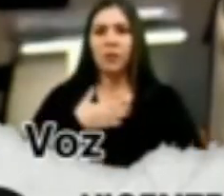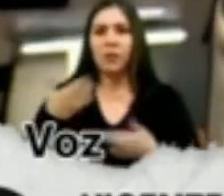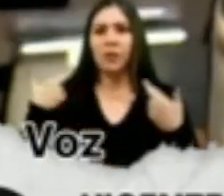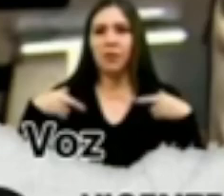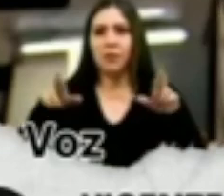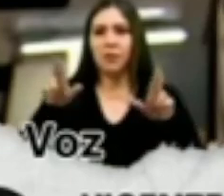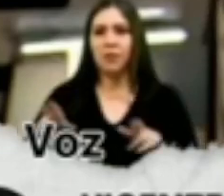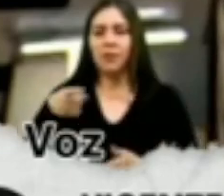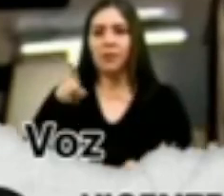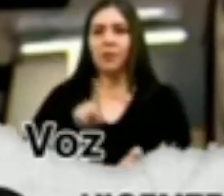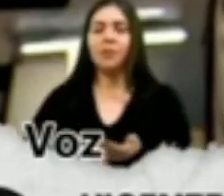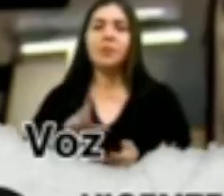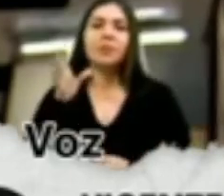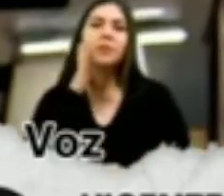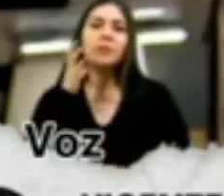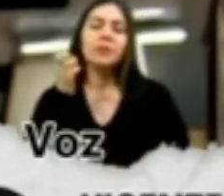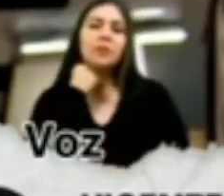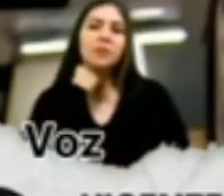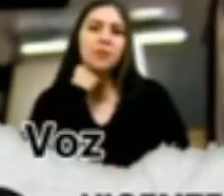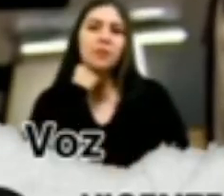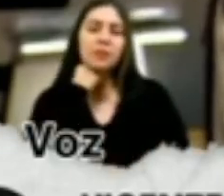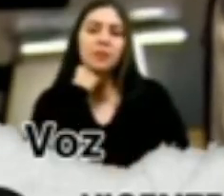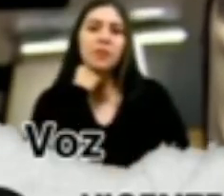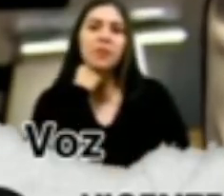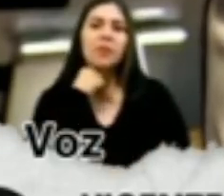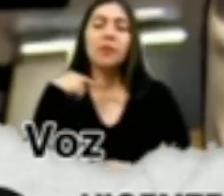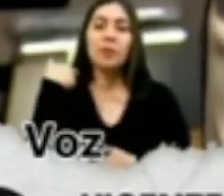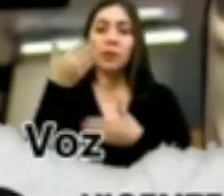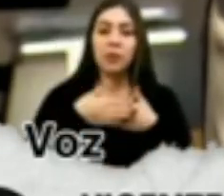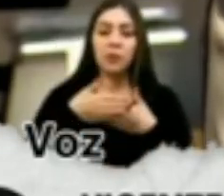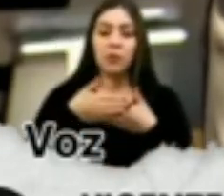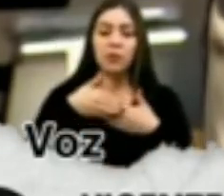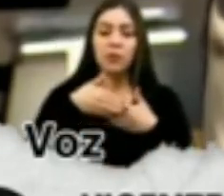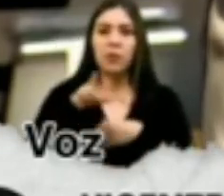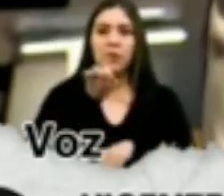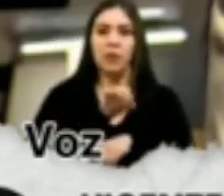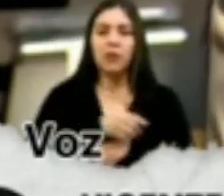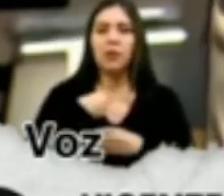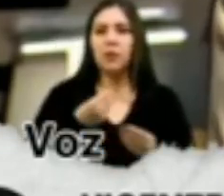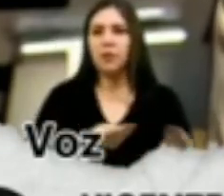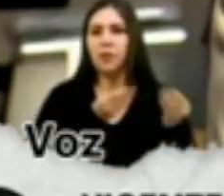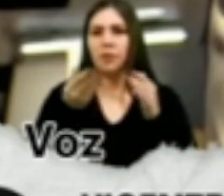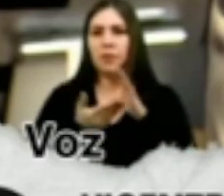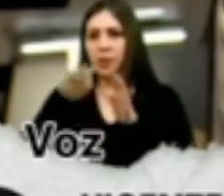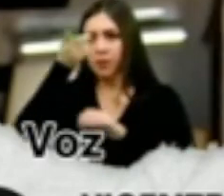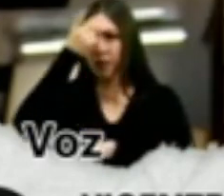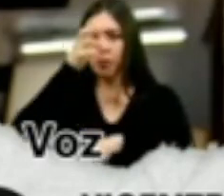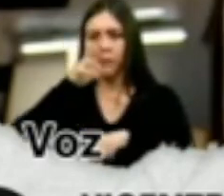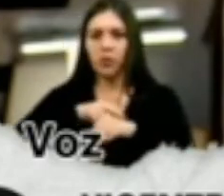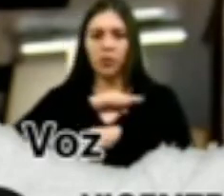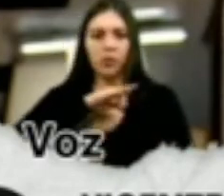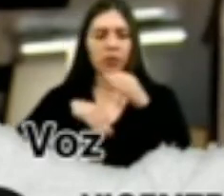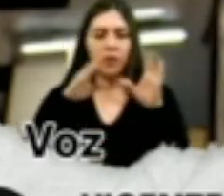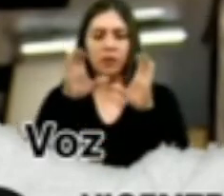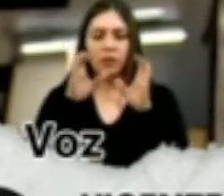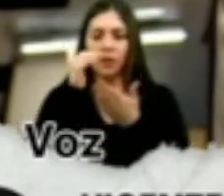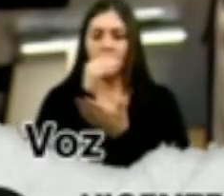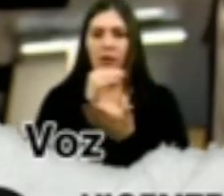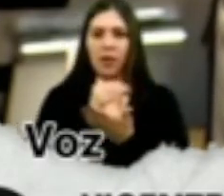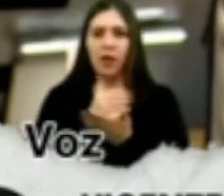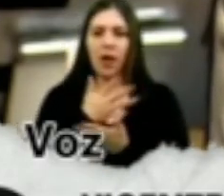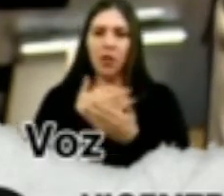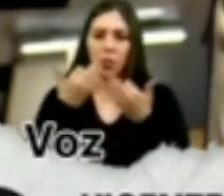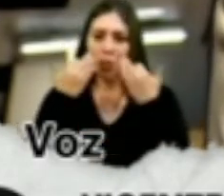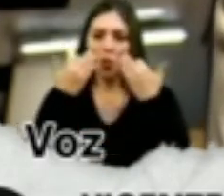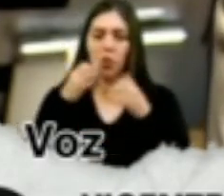en esta manifestación a las afueras de la Suprema Corte de Justicia de la Nación, insisto, a favor de la reforma, para decir que estaban en contra.